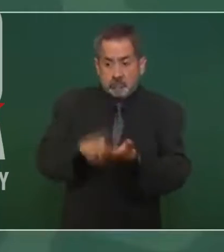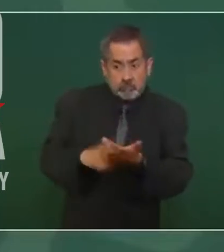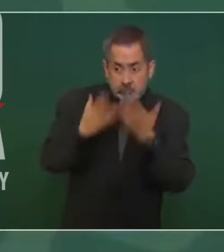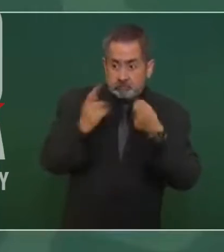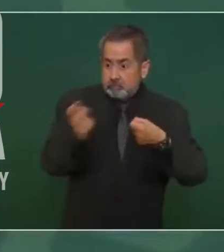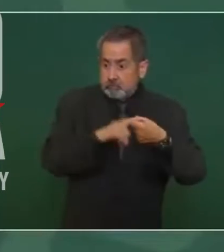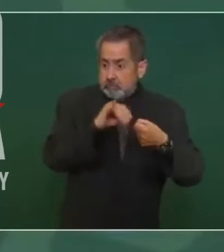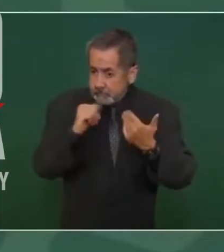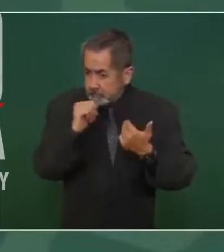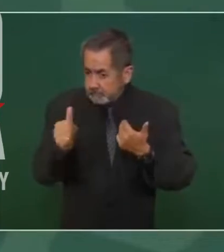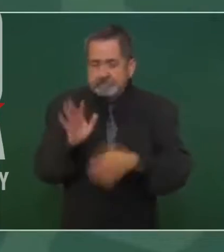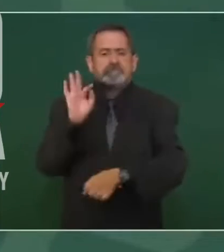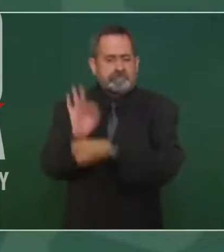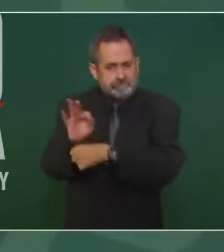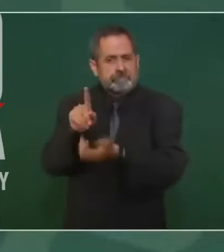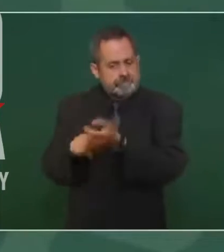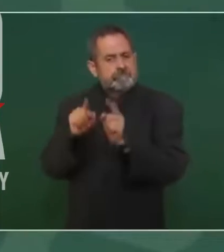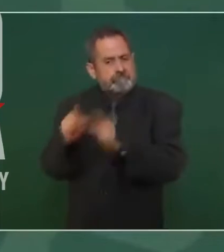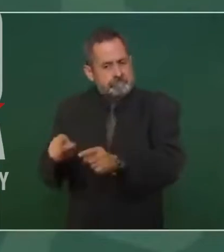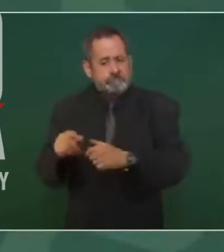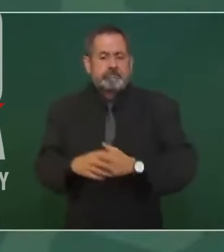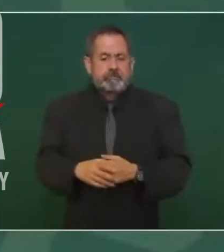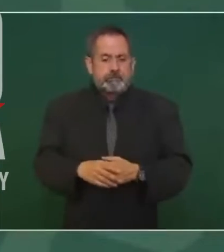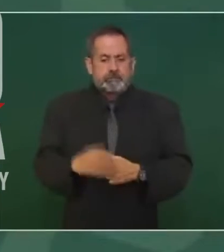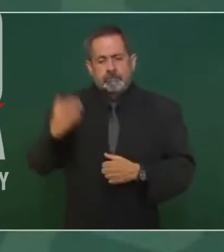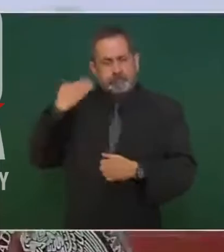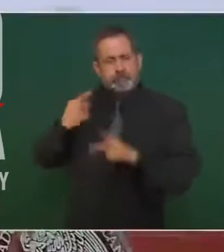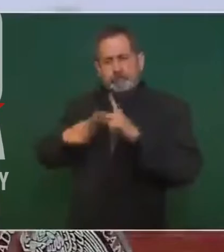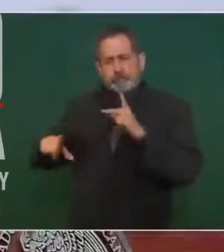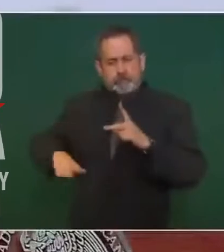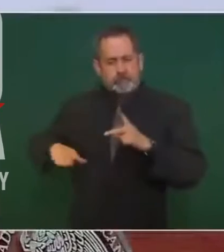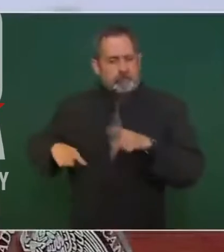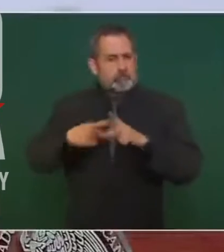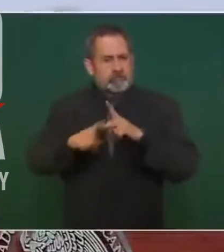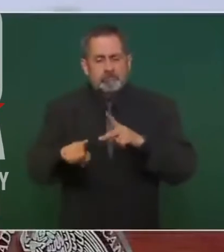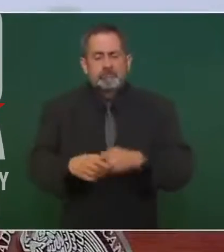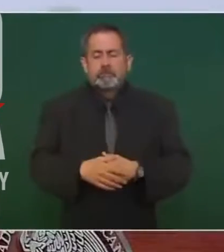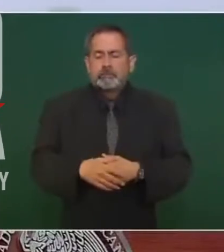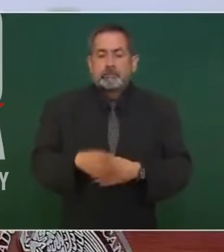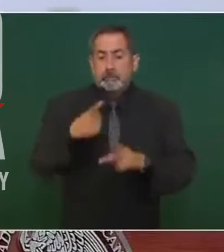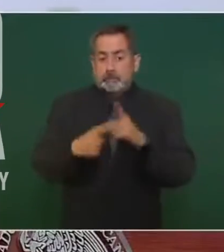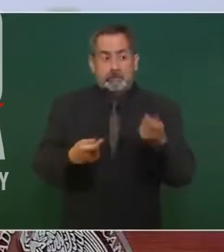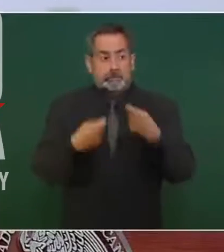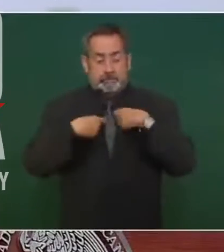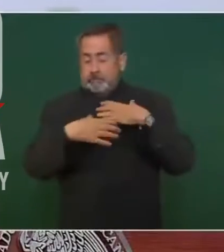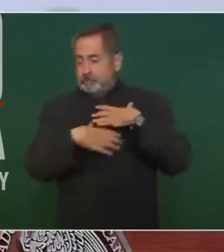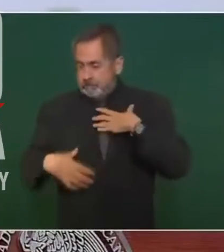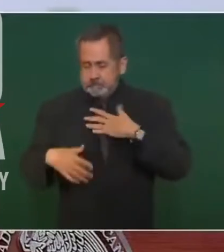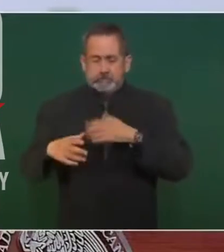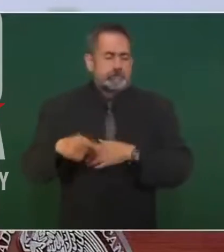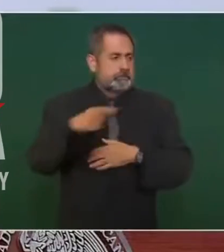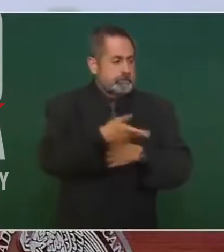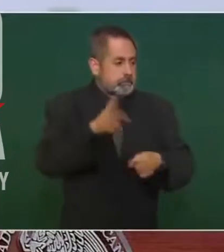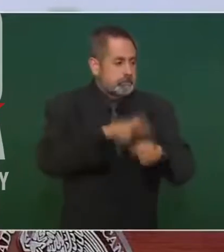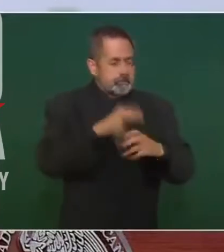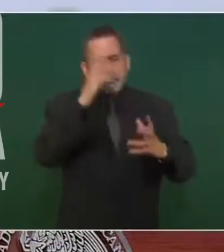con seguridad social. Como informamos al inicio de este gobierno, recibimos un sistema de salud con un gran